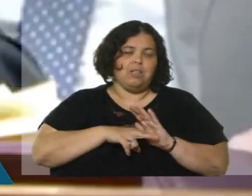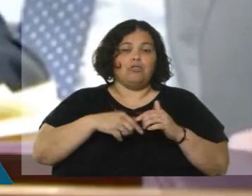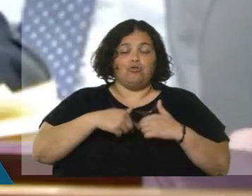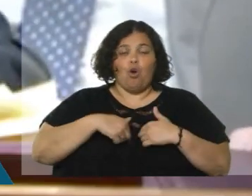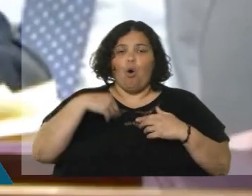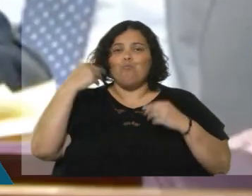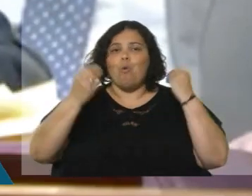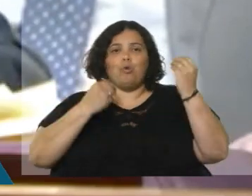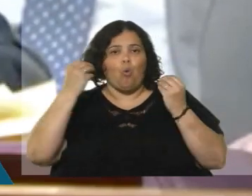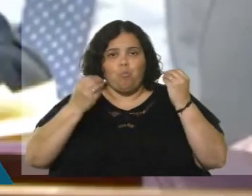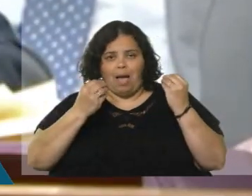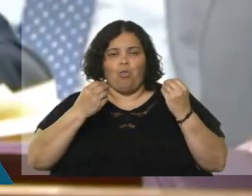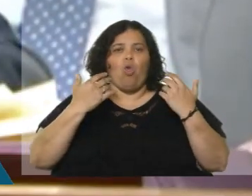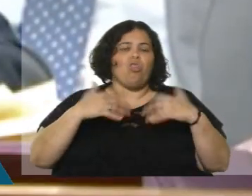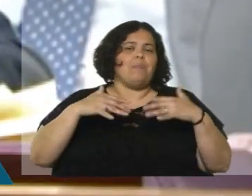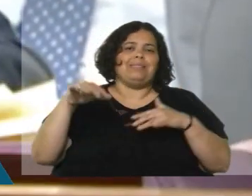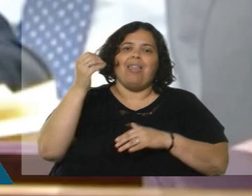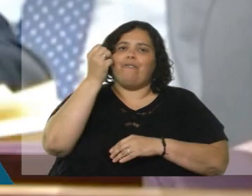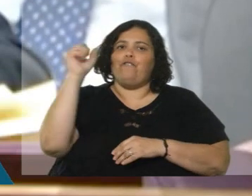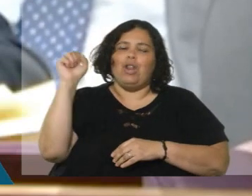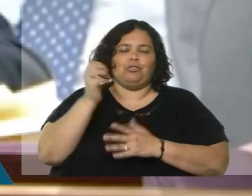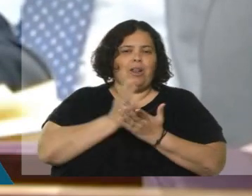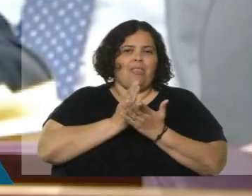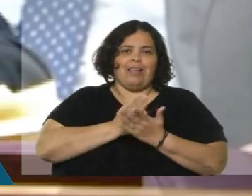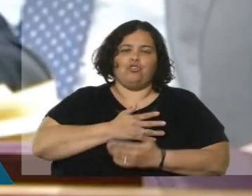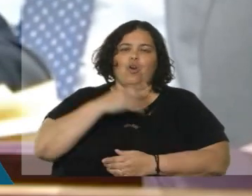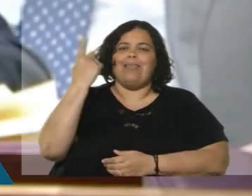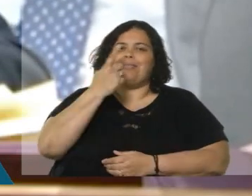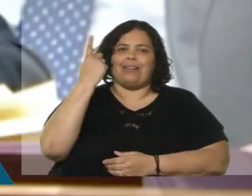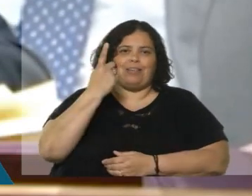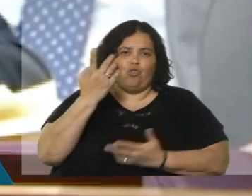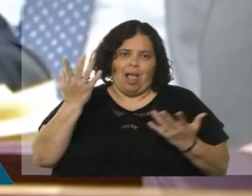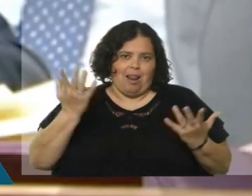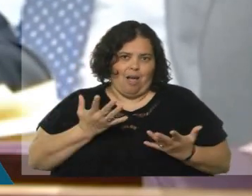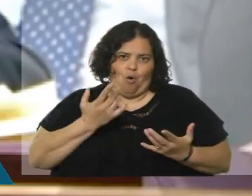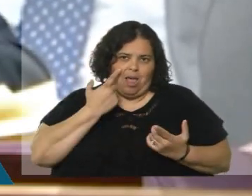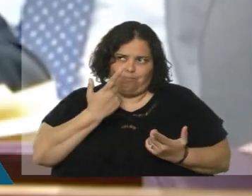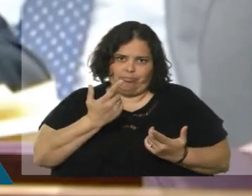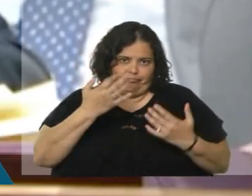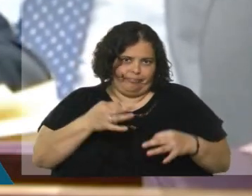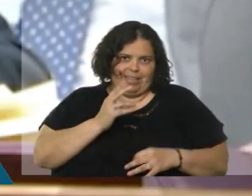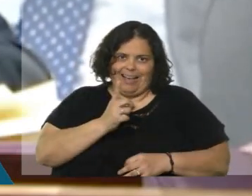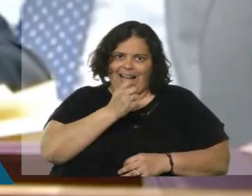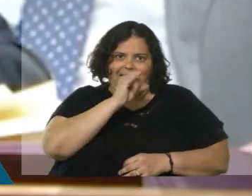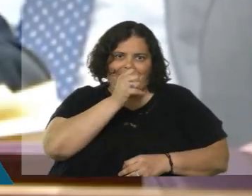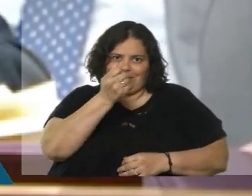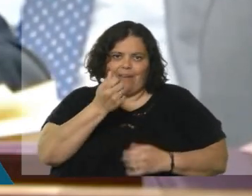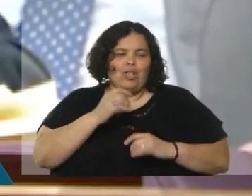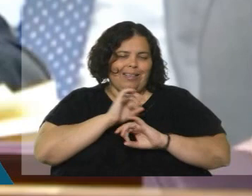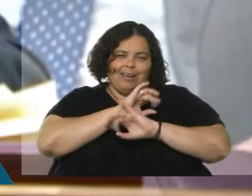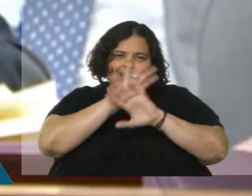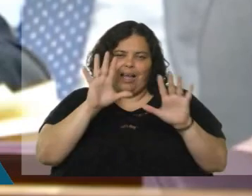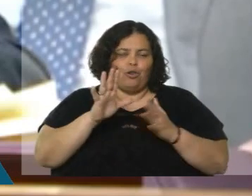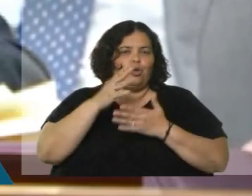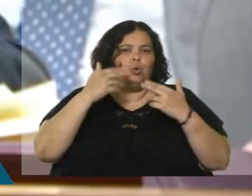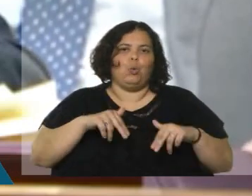estoy muy preocupado por las claras violaciones del derecho internacional humanitario de la que estamos siendo testigos en gaza seré claro ninguna parte